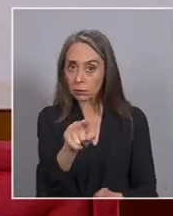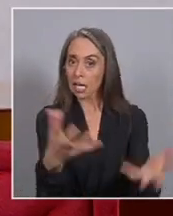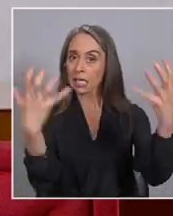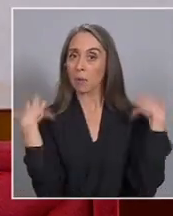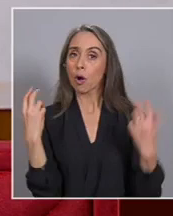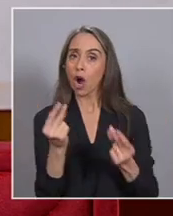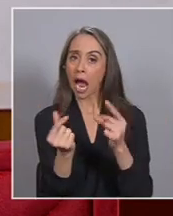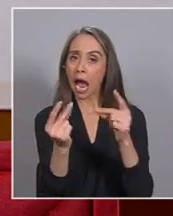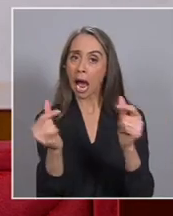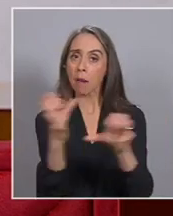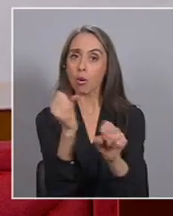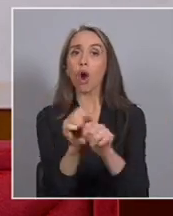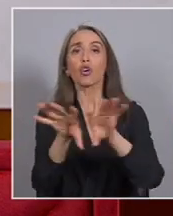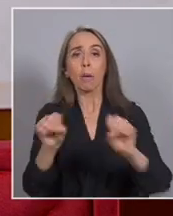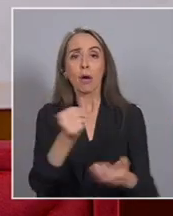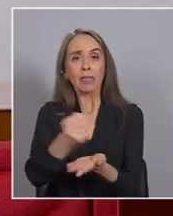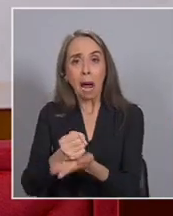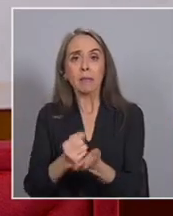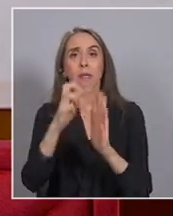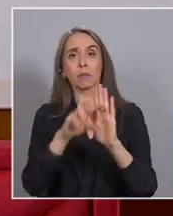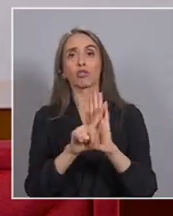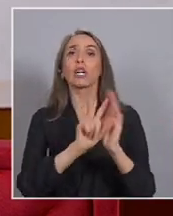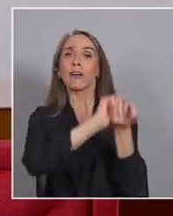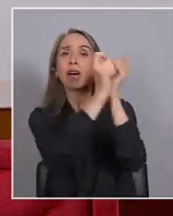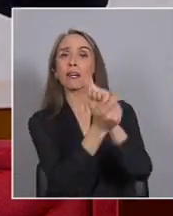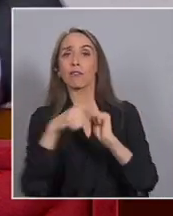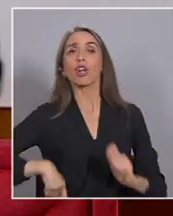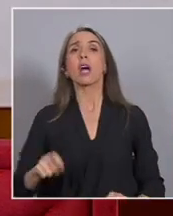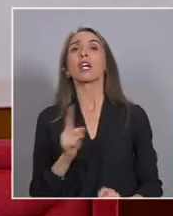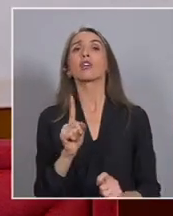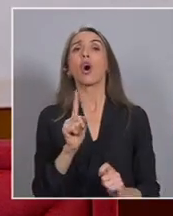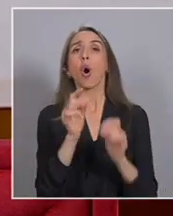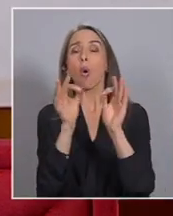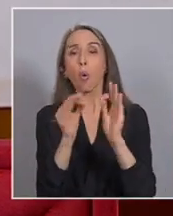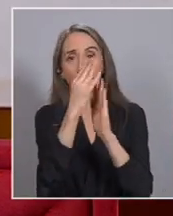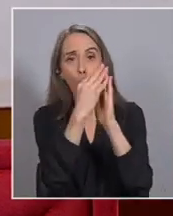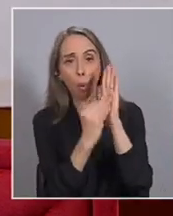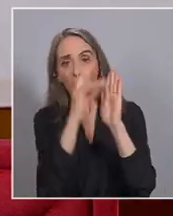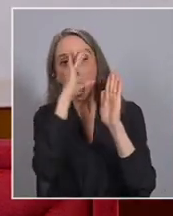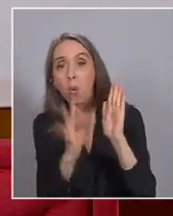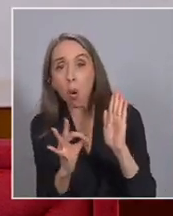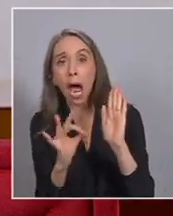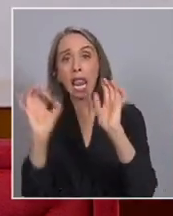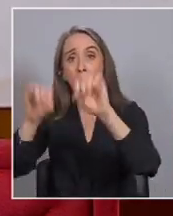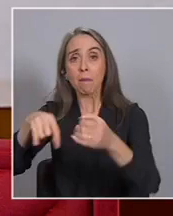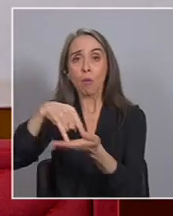responsabilidad, celeridad y compromiso en la tramitación de esta reforma, que no tiene que salir exactamente como nosotros la presentamos.